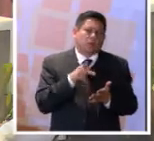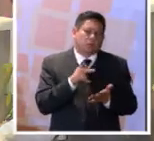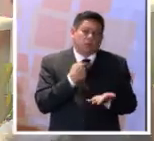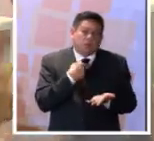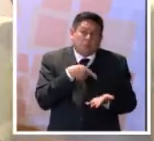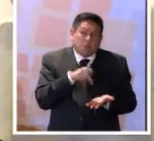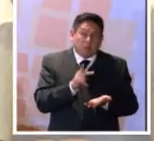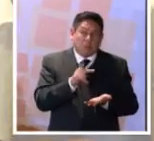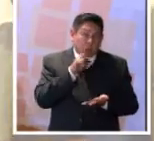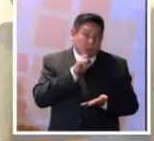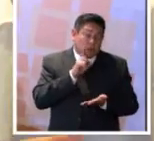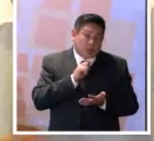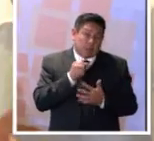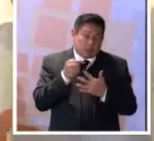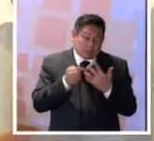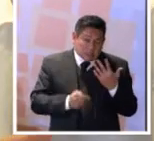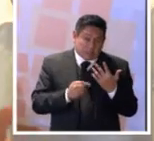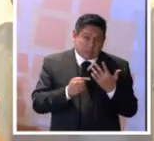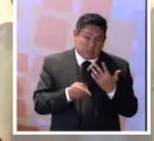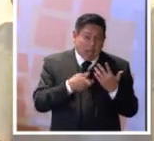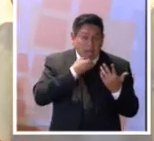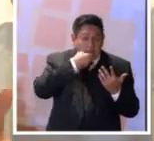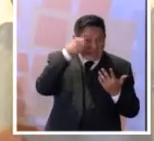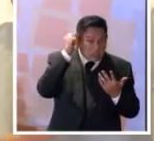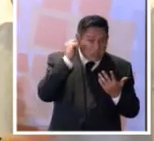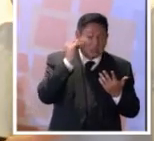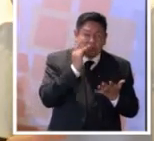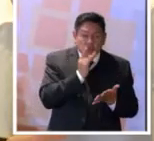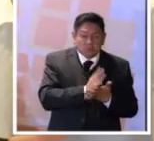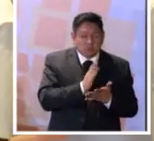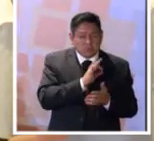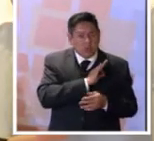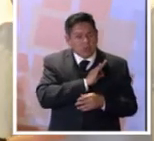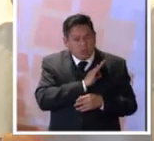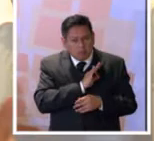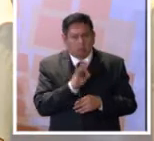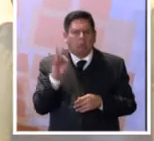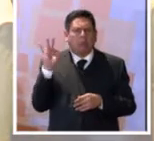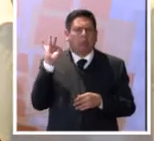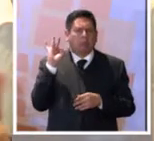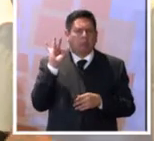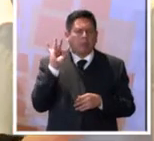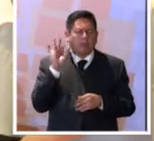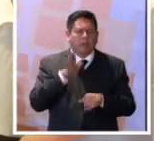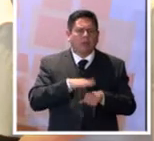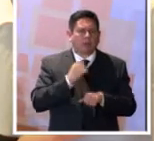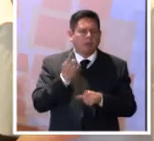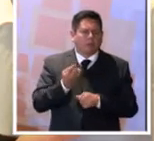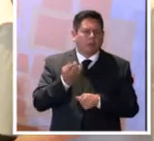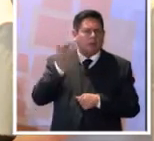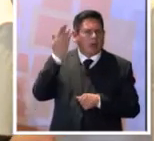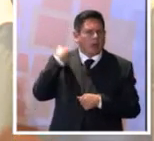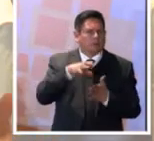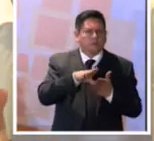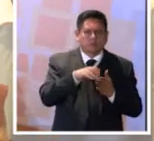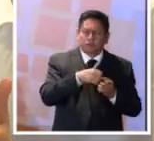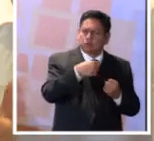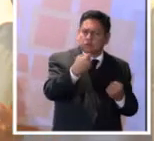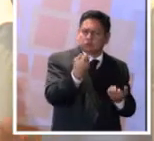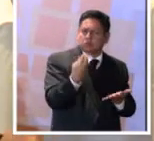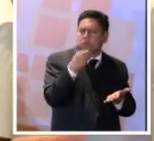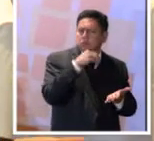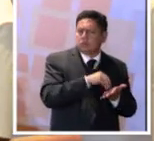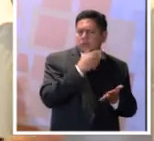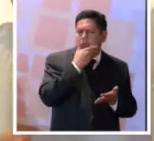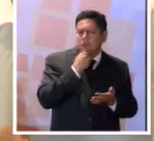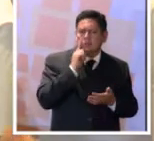Constitución histórica que nosotros le llamamos, había ya un principio de igualdad ante la ley sin ningún tipo de distinción. Pero a partir del